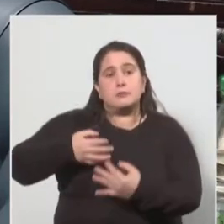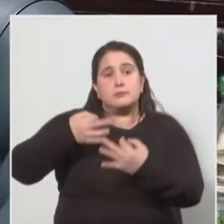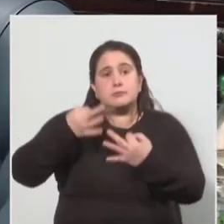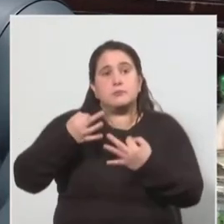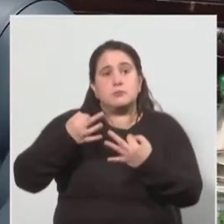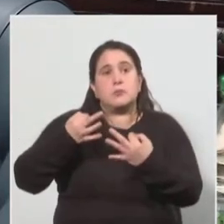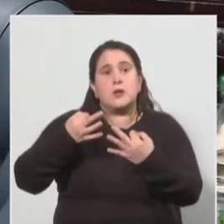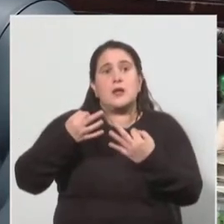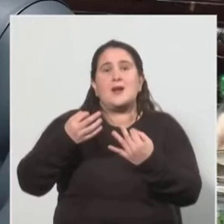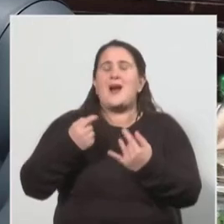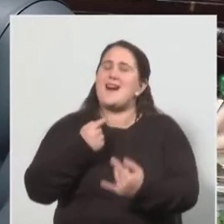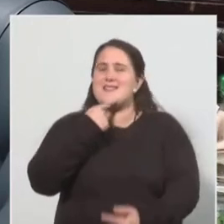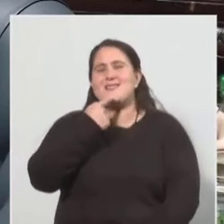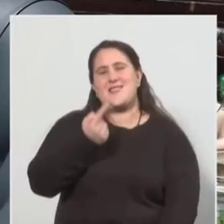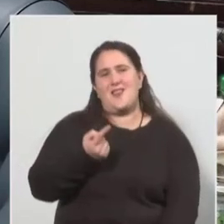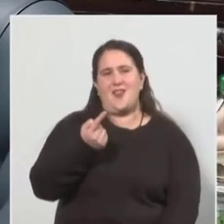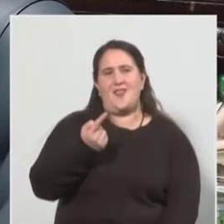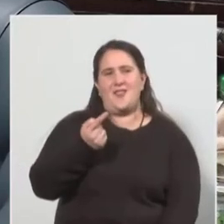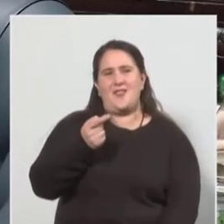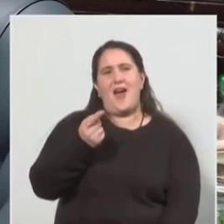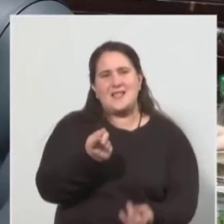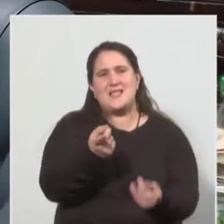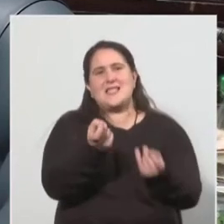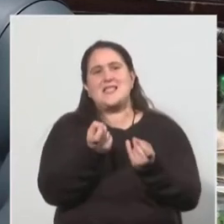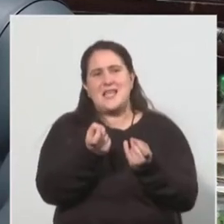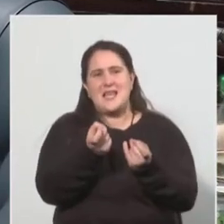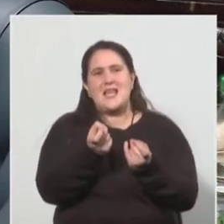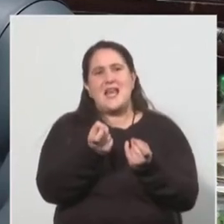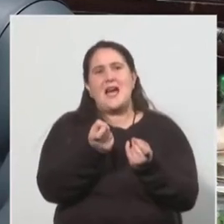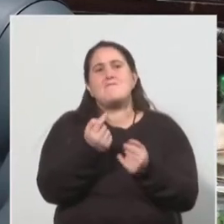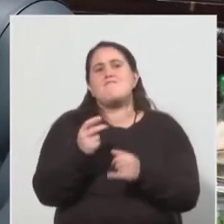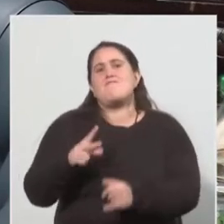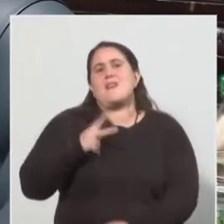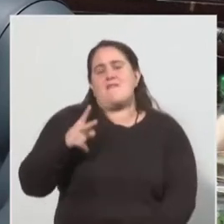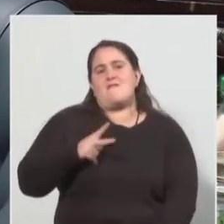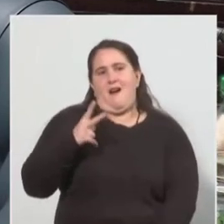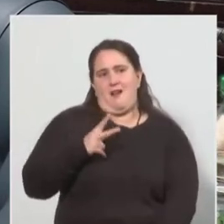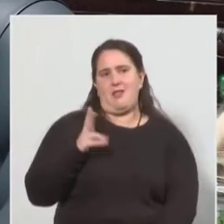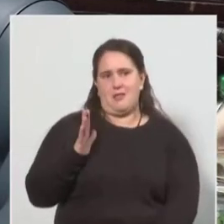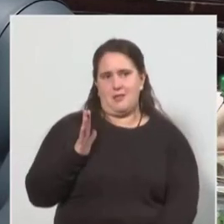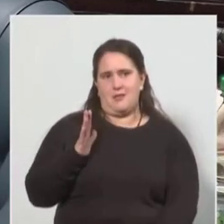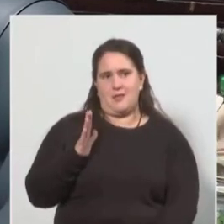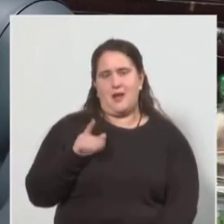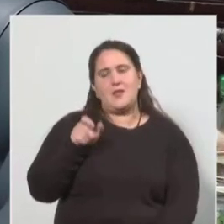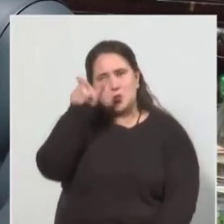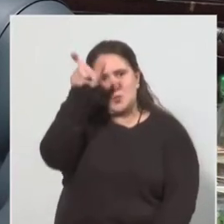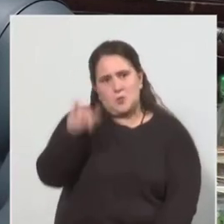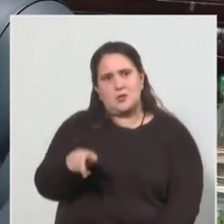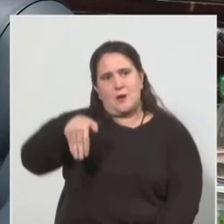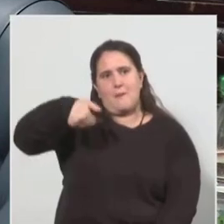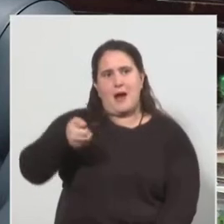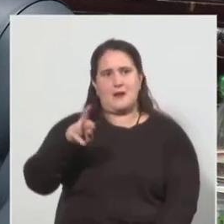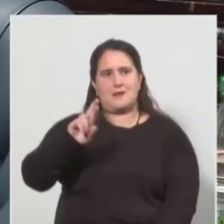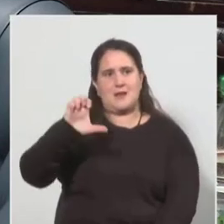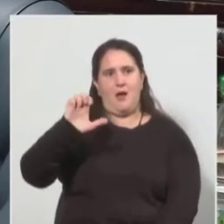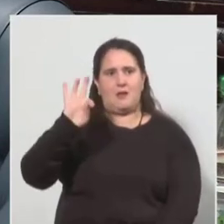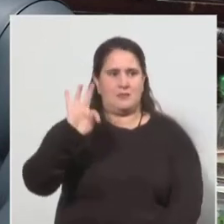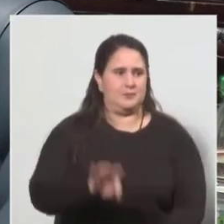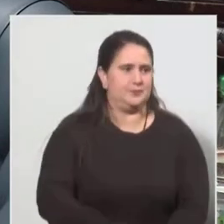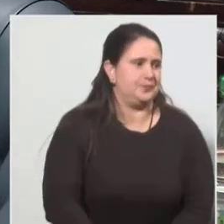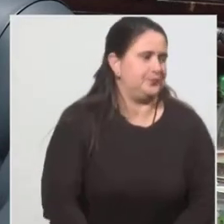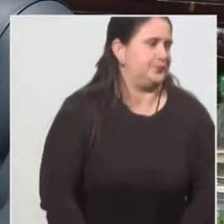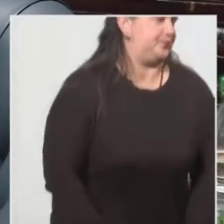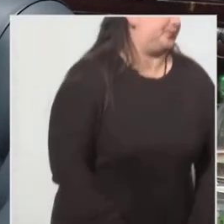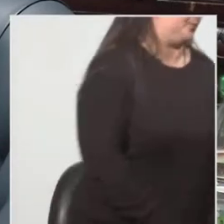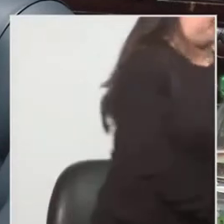esencialmente funcionales a las necesidades privadas de Marcet.